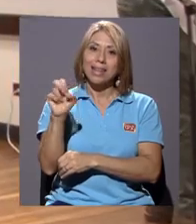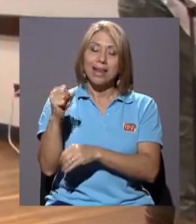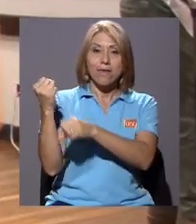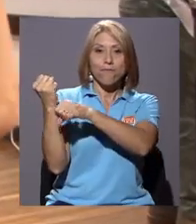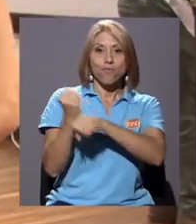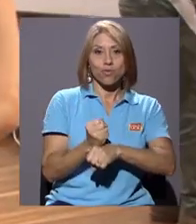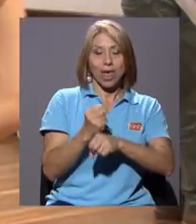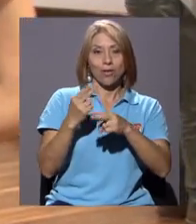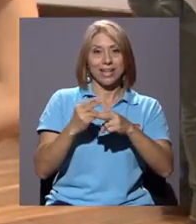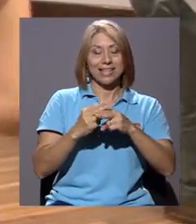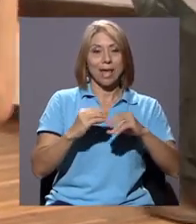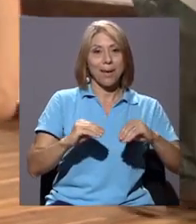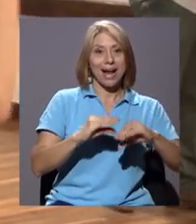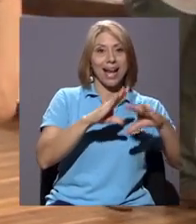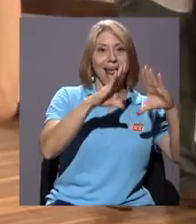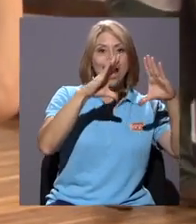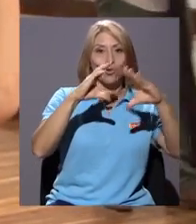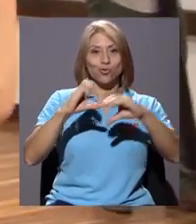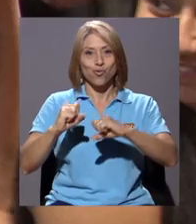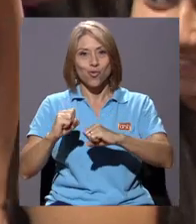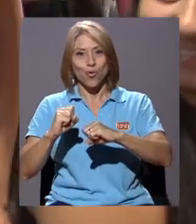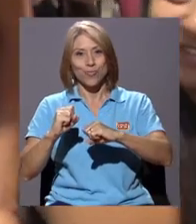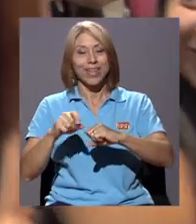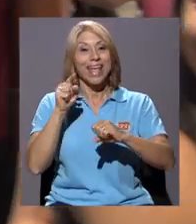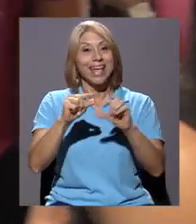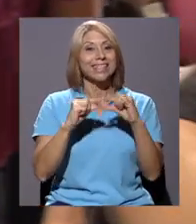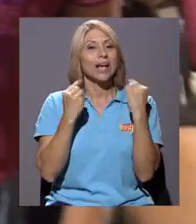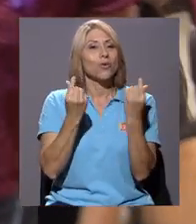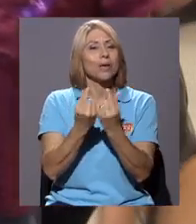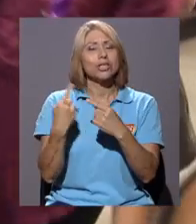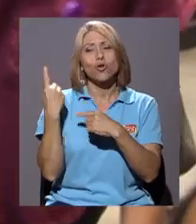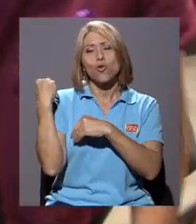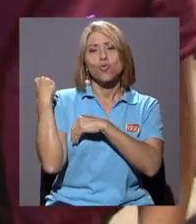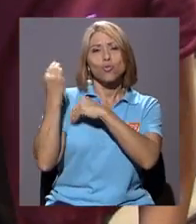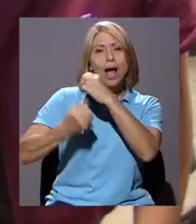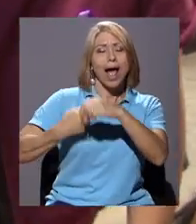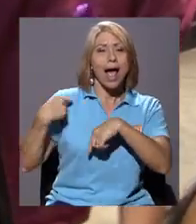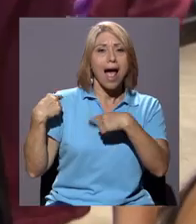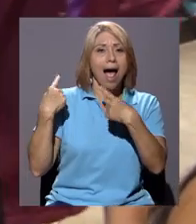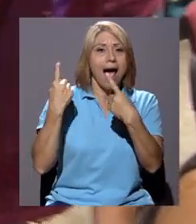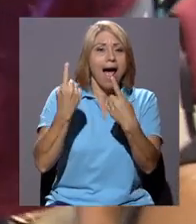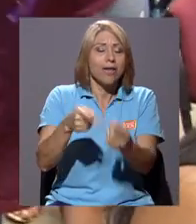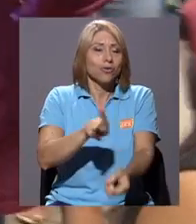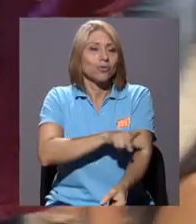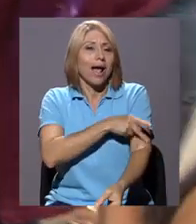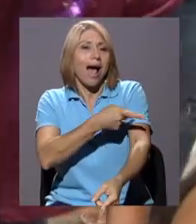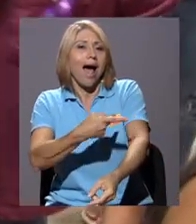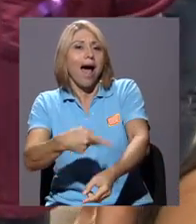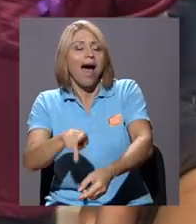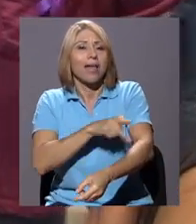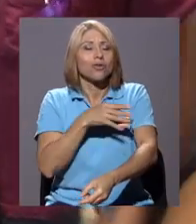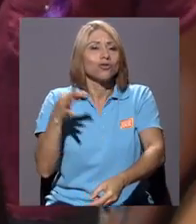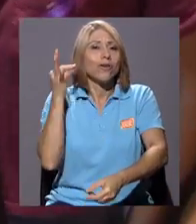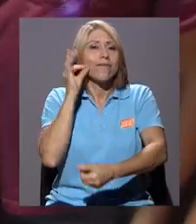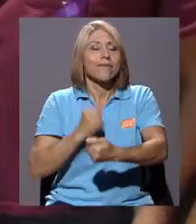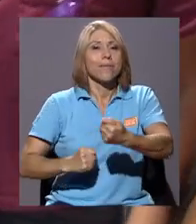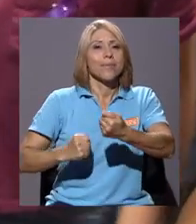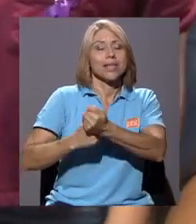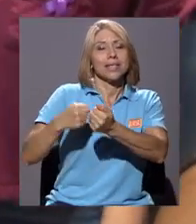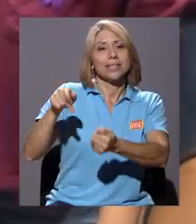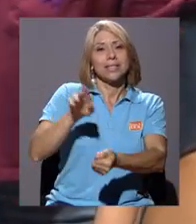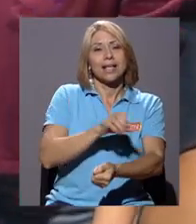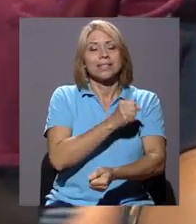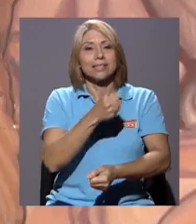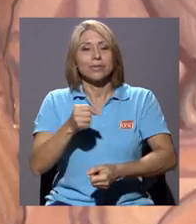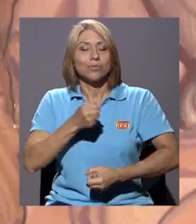Claroscuro. Agrupación que por largos años se ha caracterizado por sus poéticos cantos feministas.